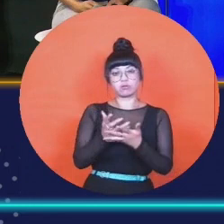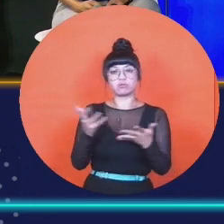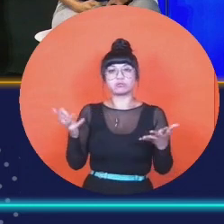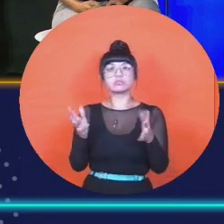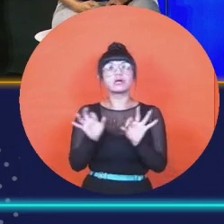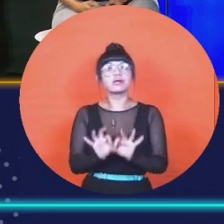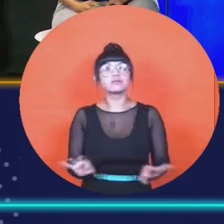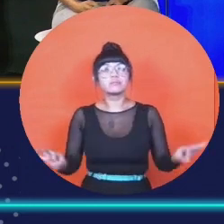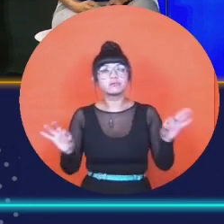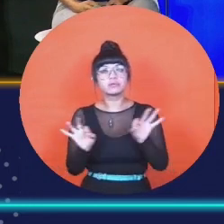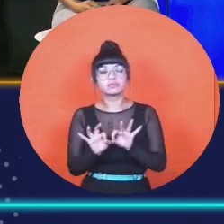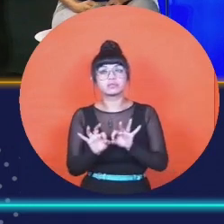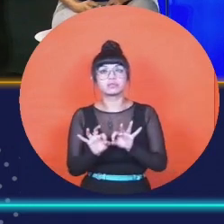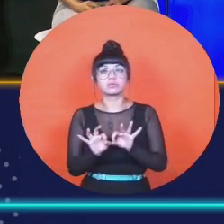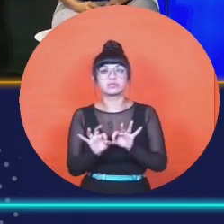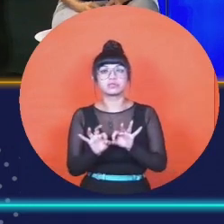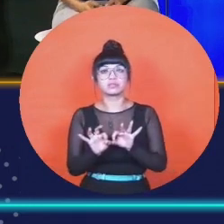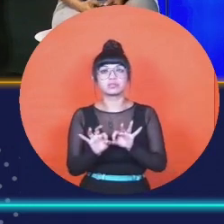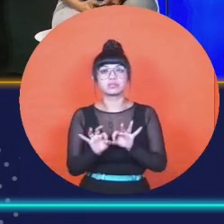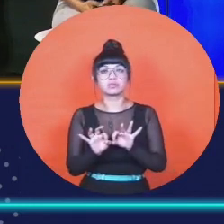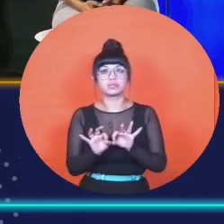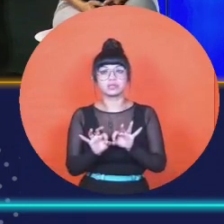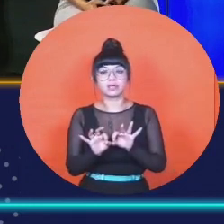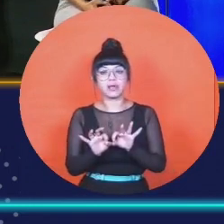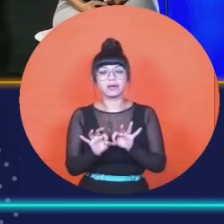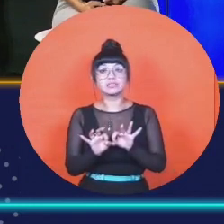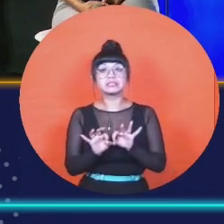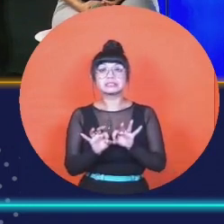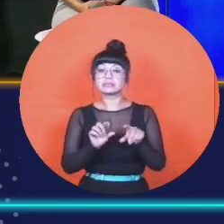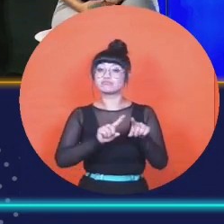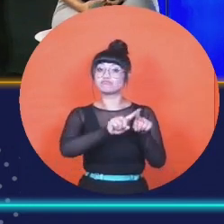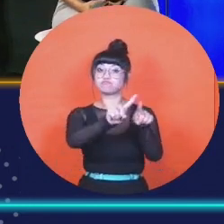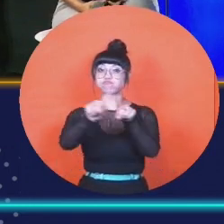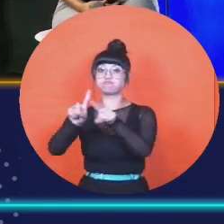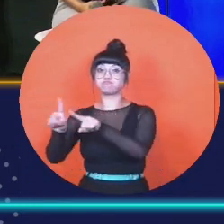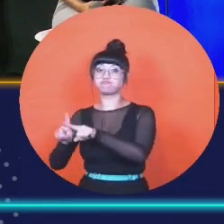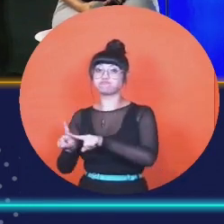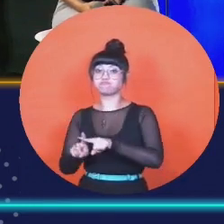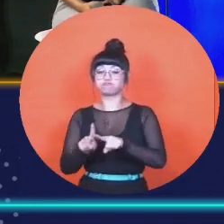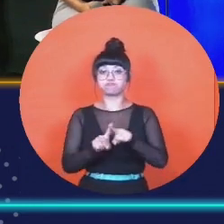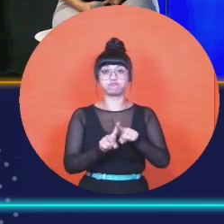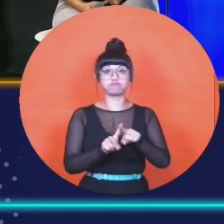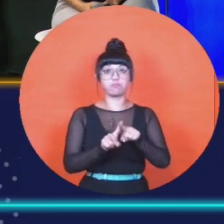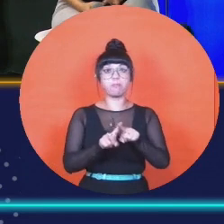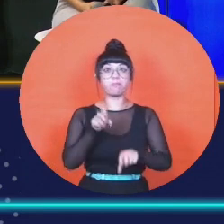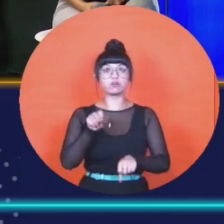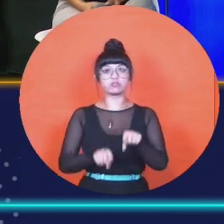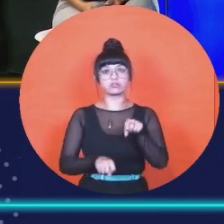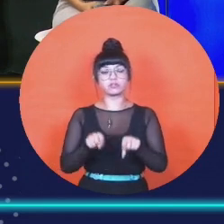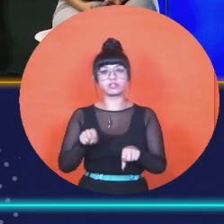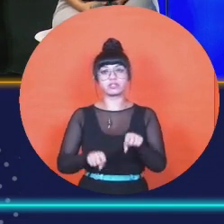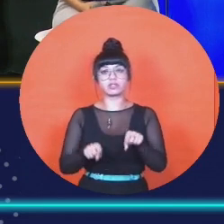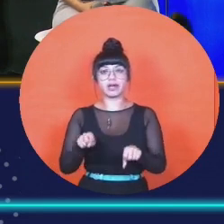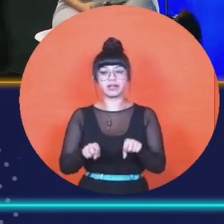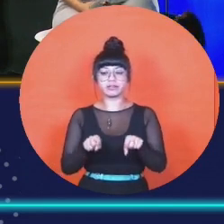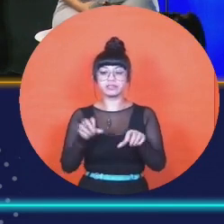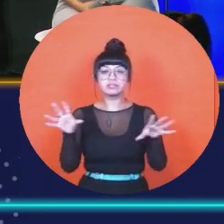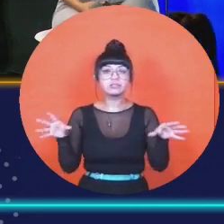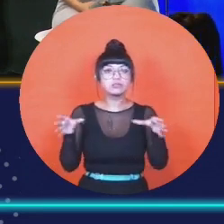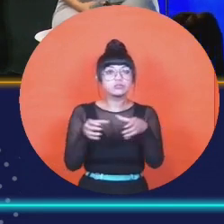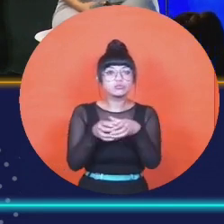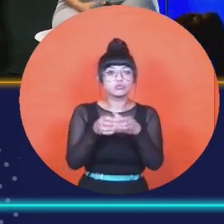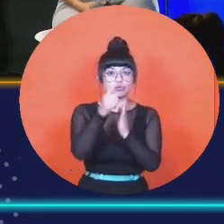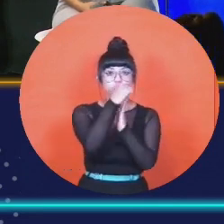es, me encantan las posibilidades de Minecraft. Minecraft es una buena introducción